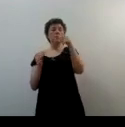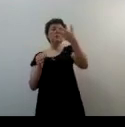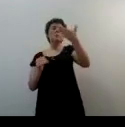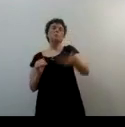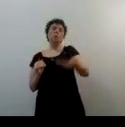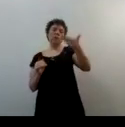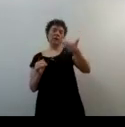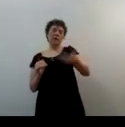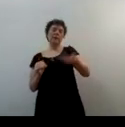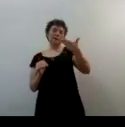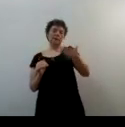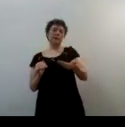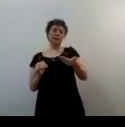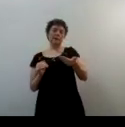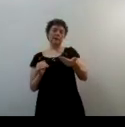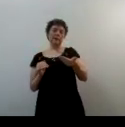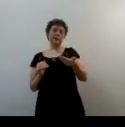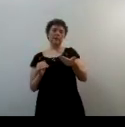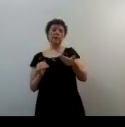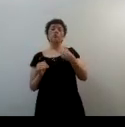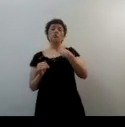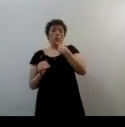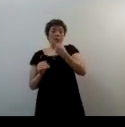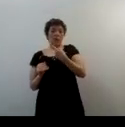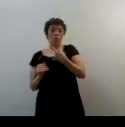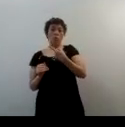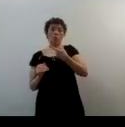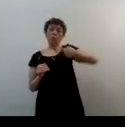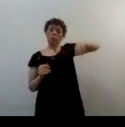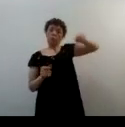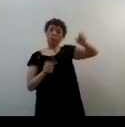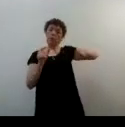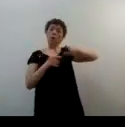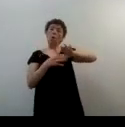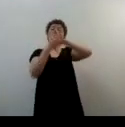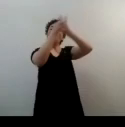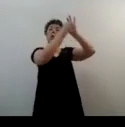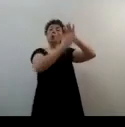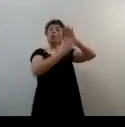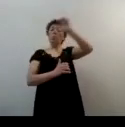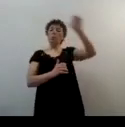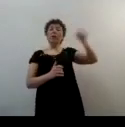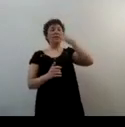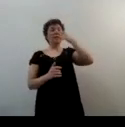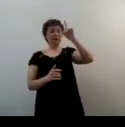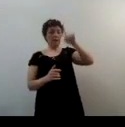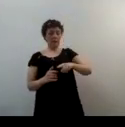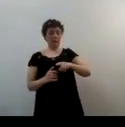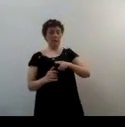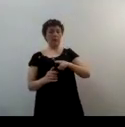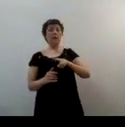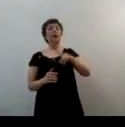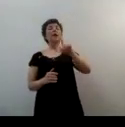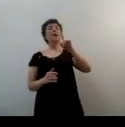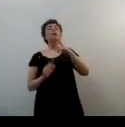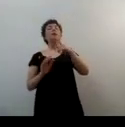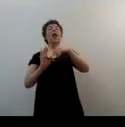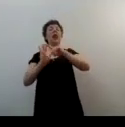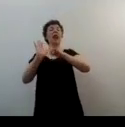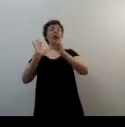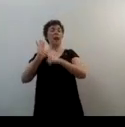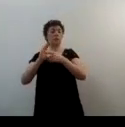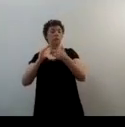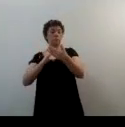y porque esto no solo lo voy a decir yo, lo va a decir la Unión Europea. Y es que no solo lo va a decir la Unión Europea, es que lo va a legislar.